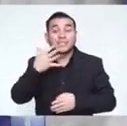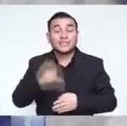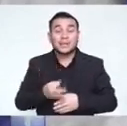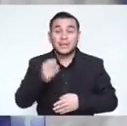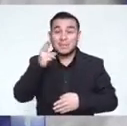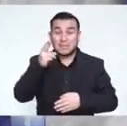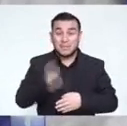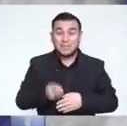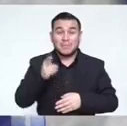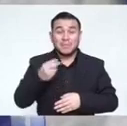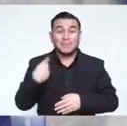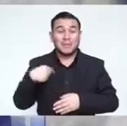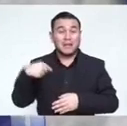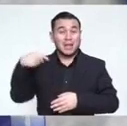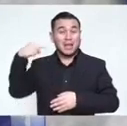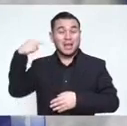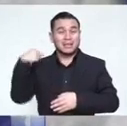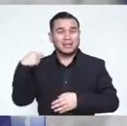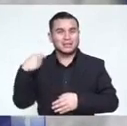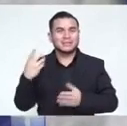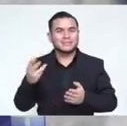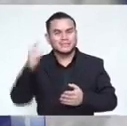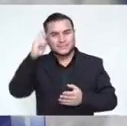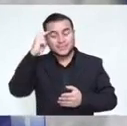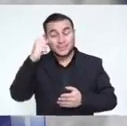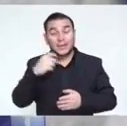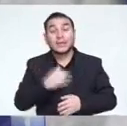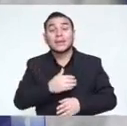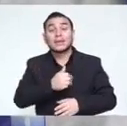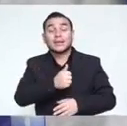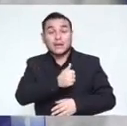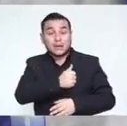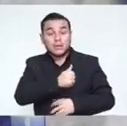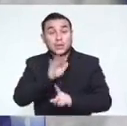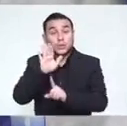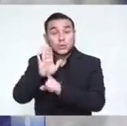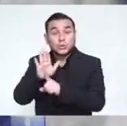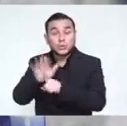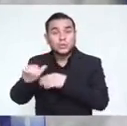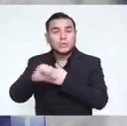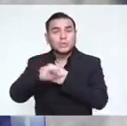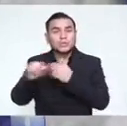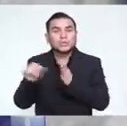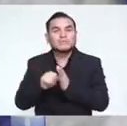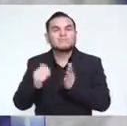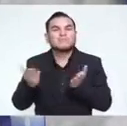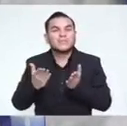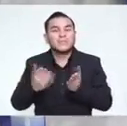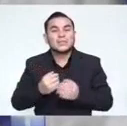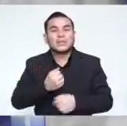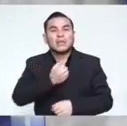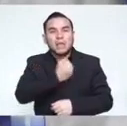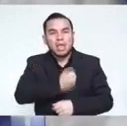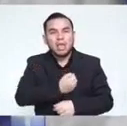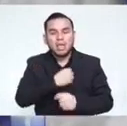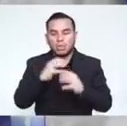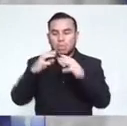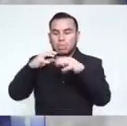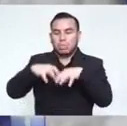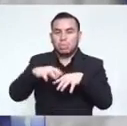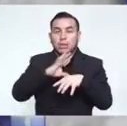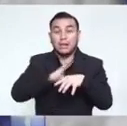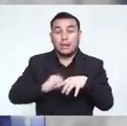manejando. Ellos han sido parte y son responsables de parte de las de los fracasos que hemos tenido nosotros como